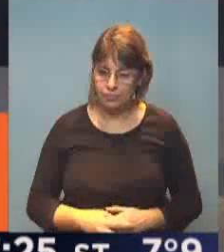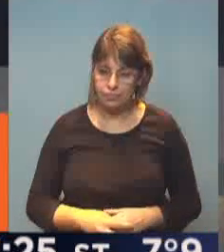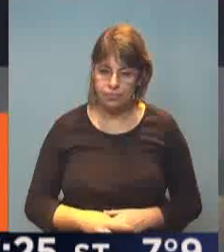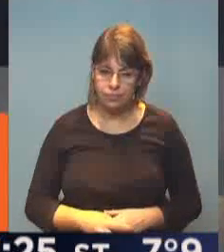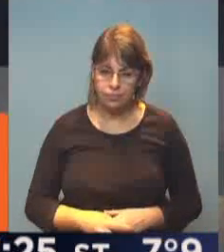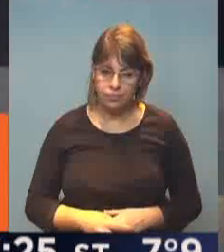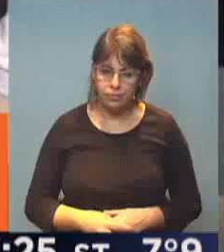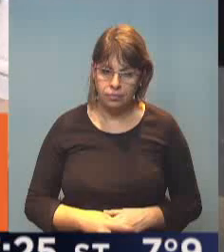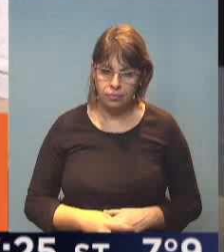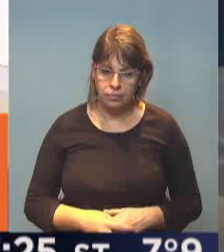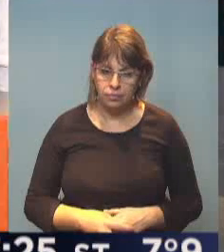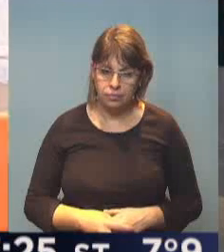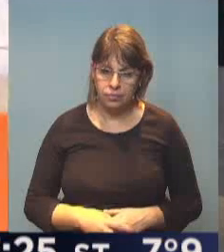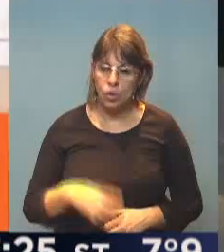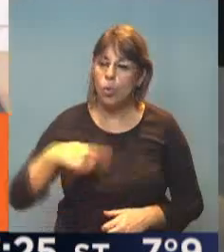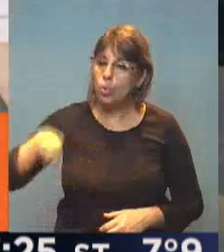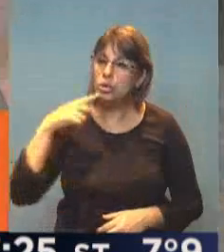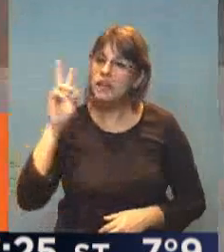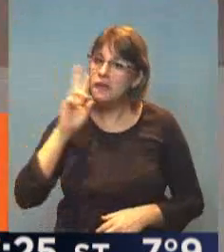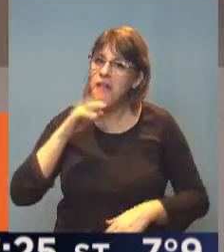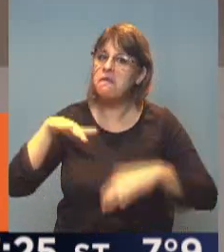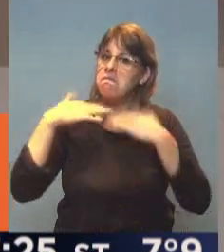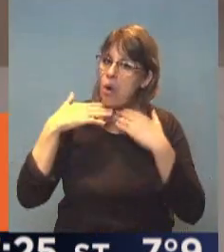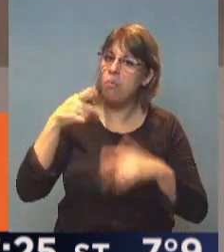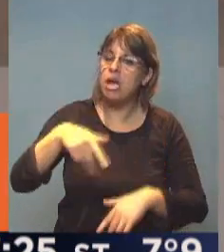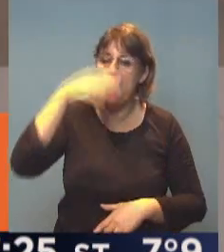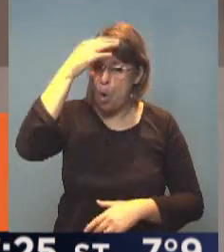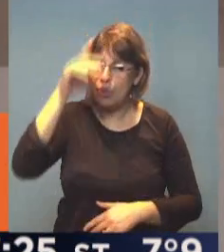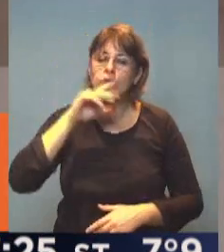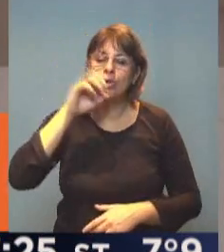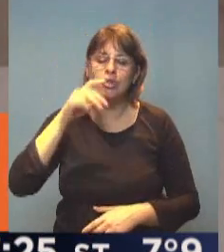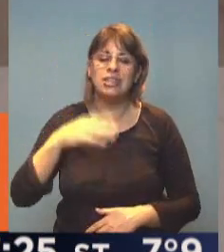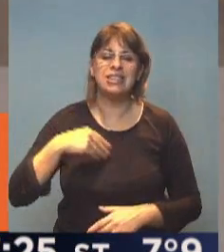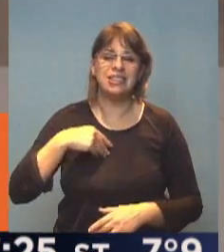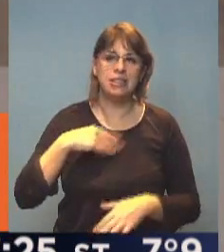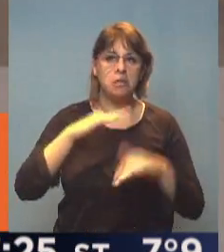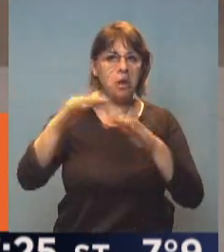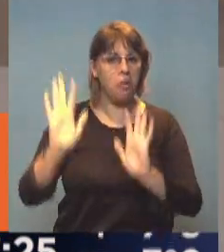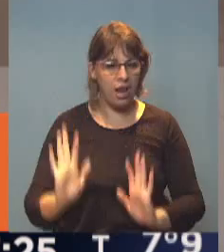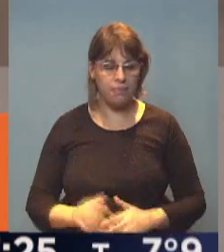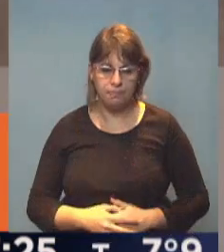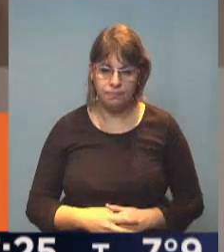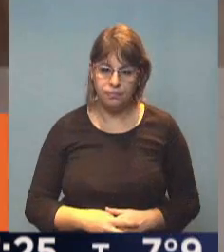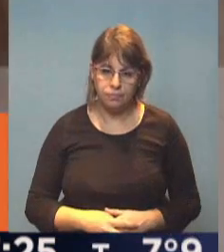el escenario. Así que no dejen de ver Toc Toc, que se van a sentir identificados.